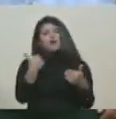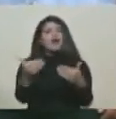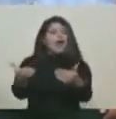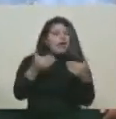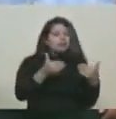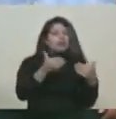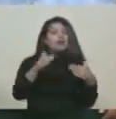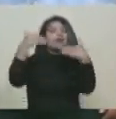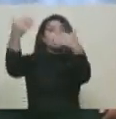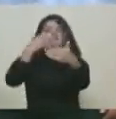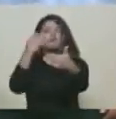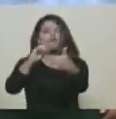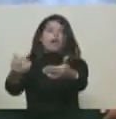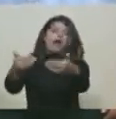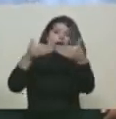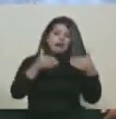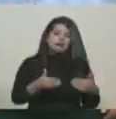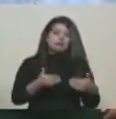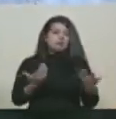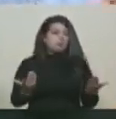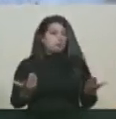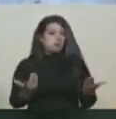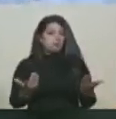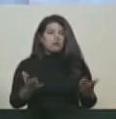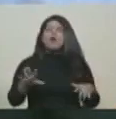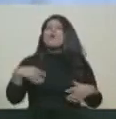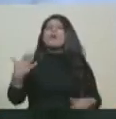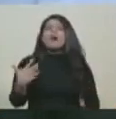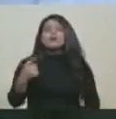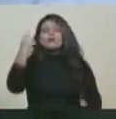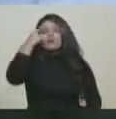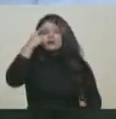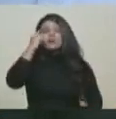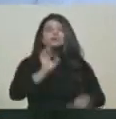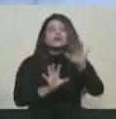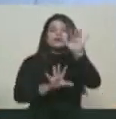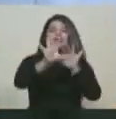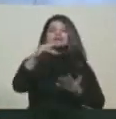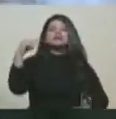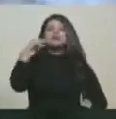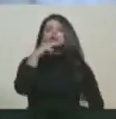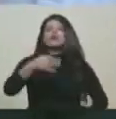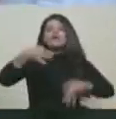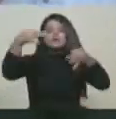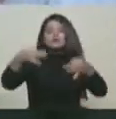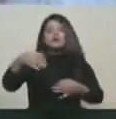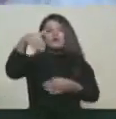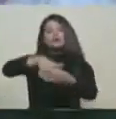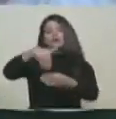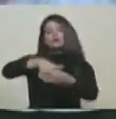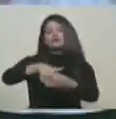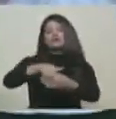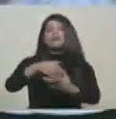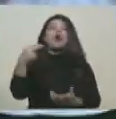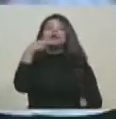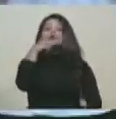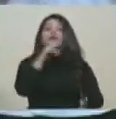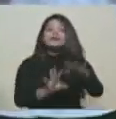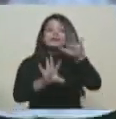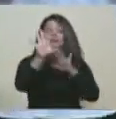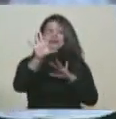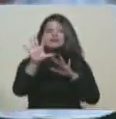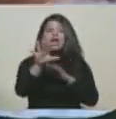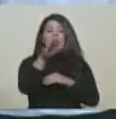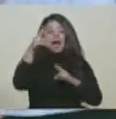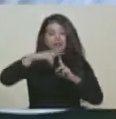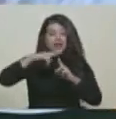que se pueda. ¿Cuándo se van a hacer las elecciones? El 15 de octubre, el 15 de octubre en